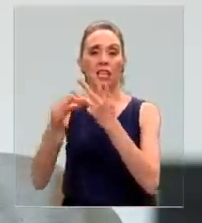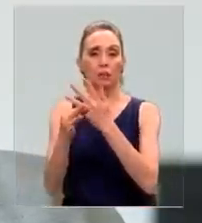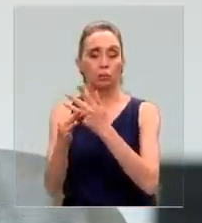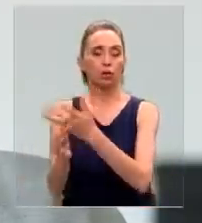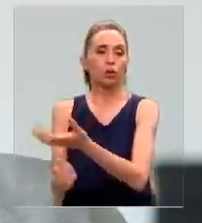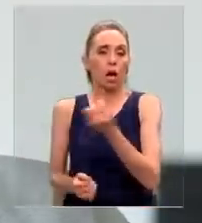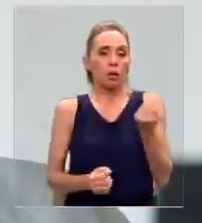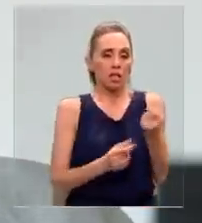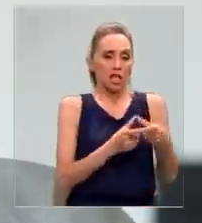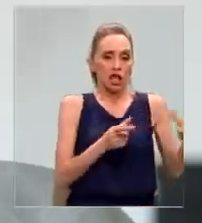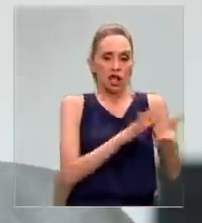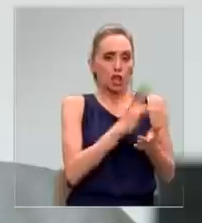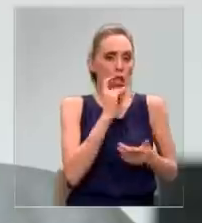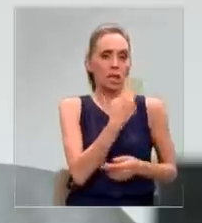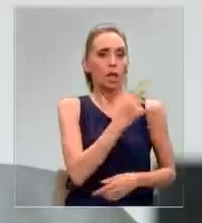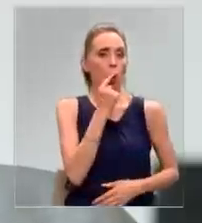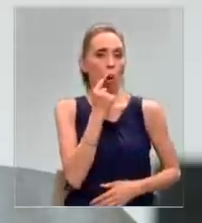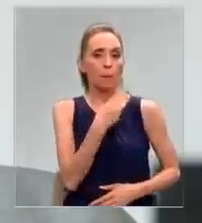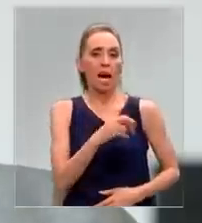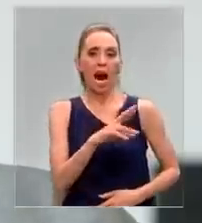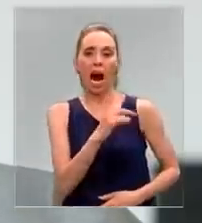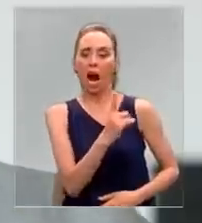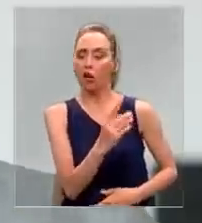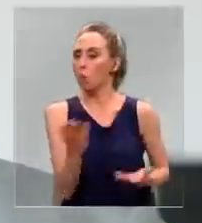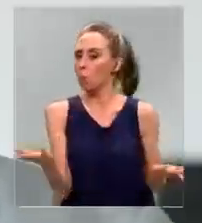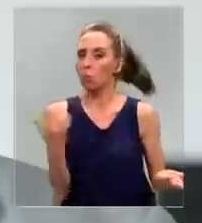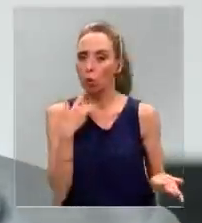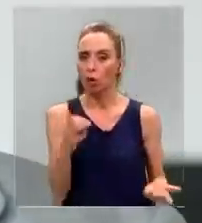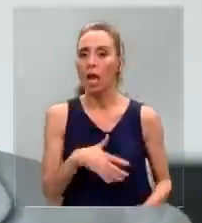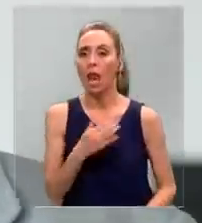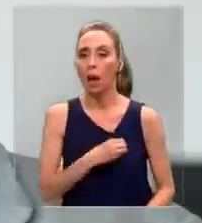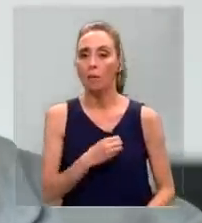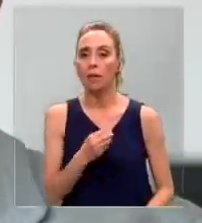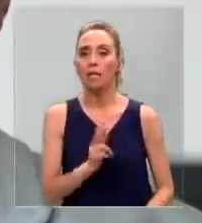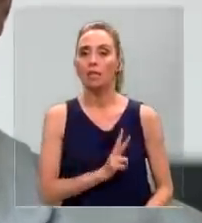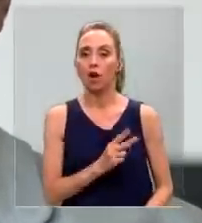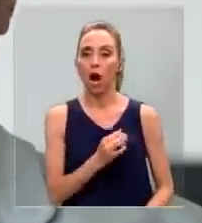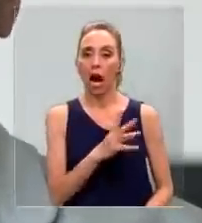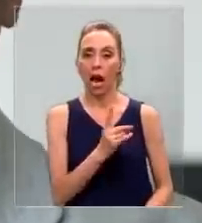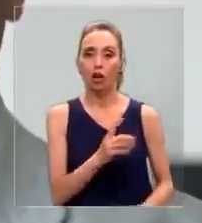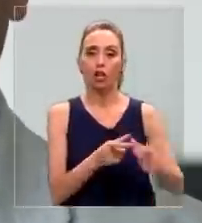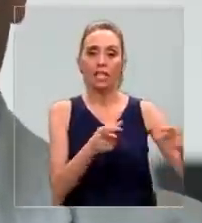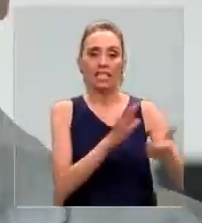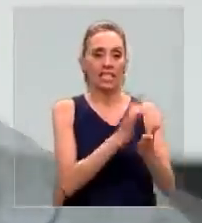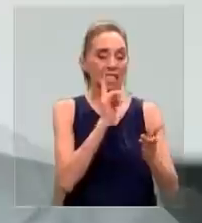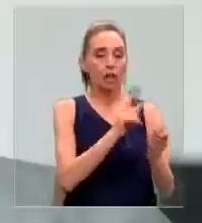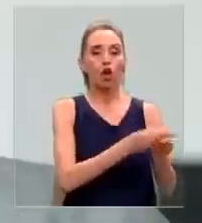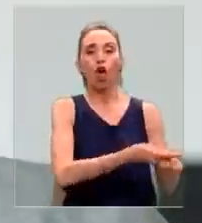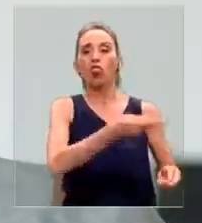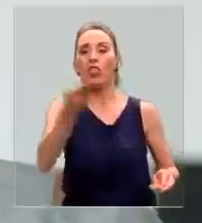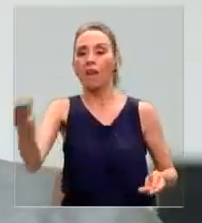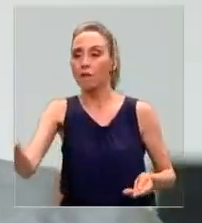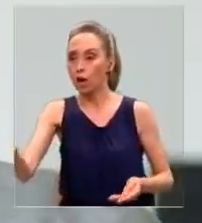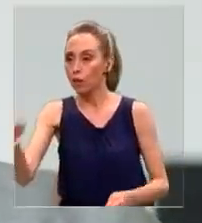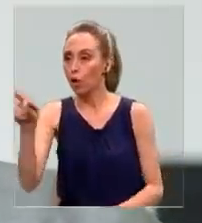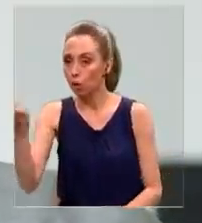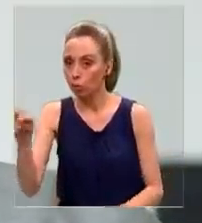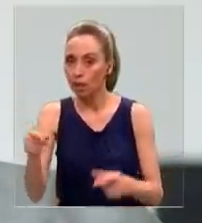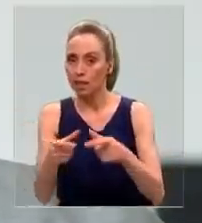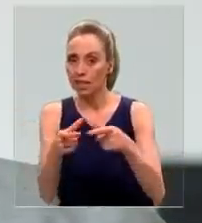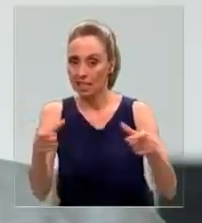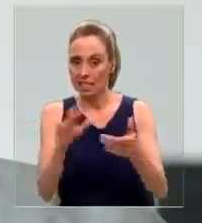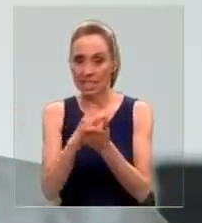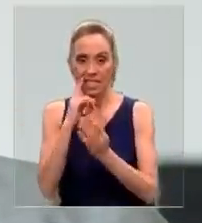poder de Harold Vilches? Porque lamentablemente don Harold no le devolvió los cheques a mi representado. Los cheques estaban en poder